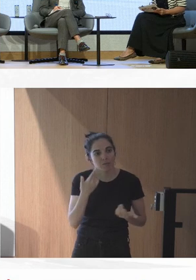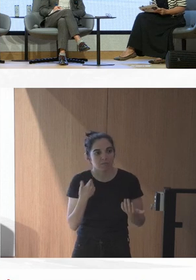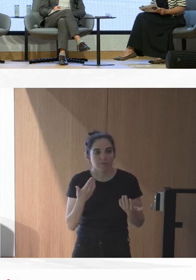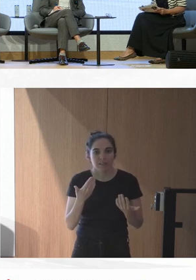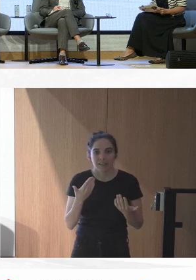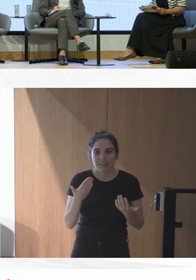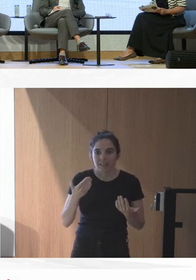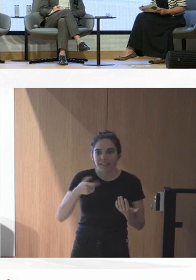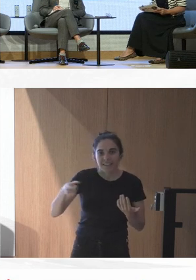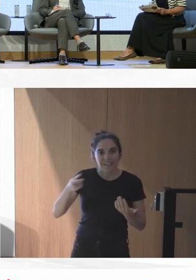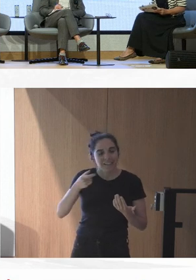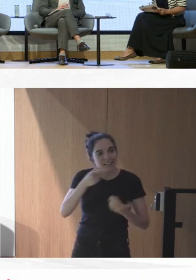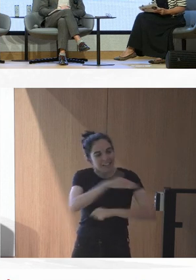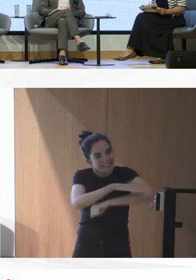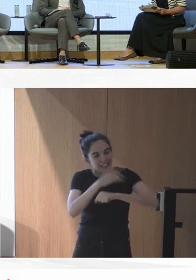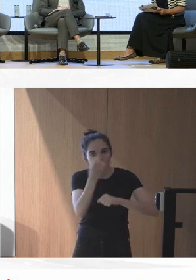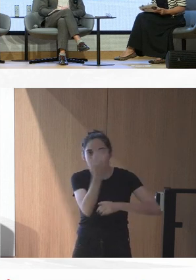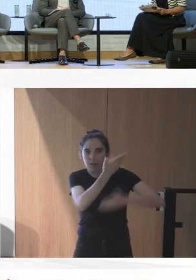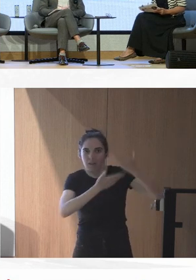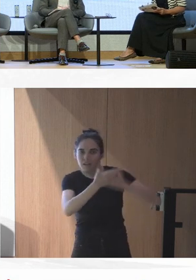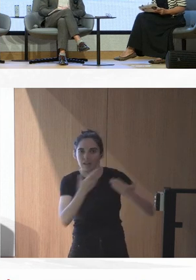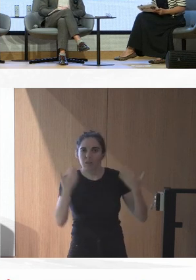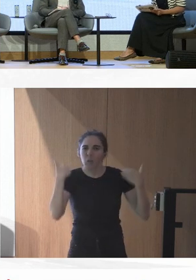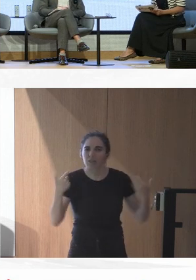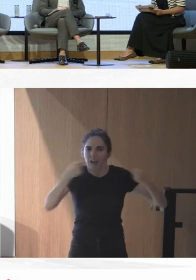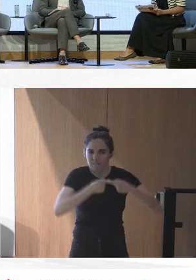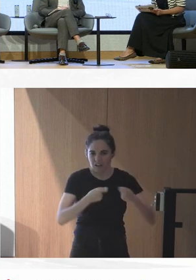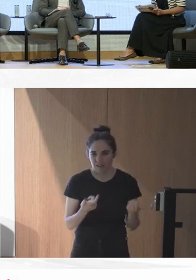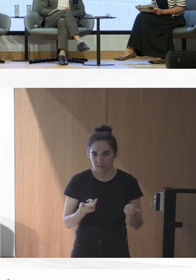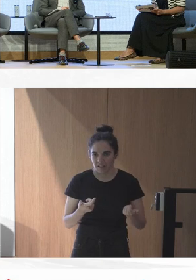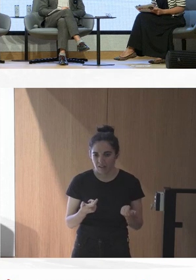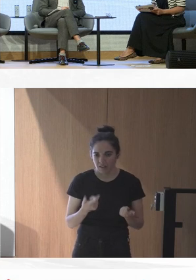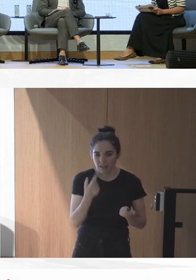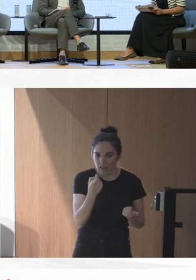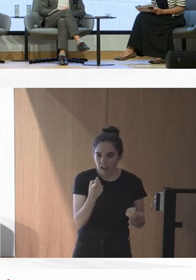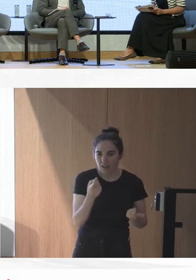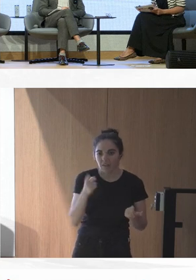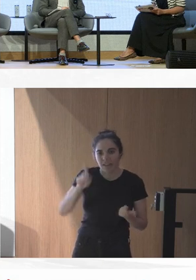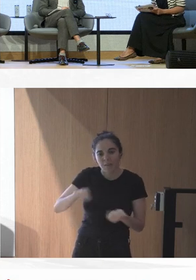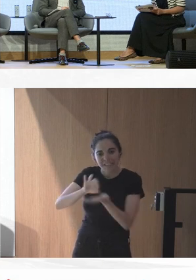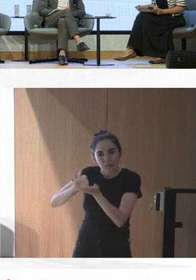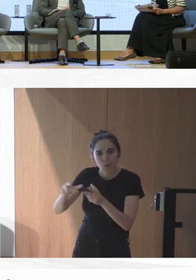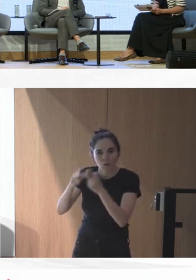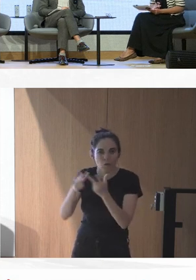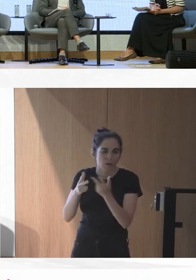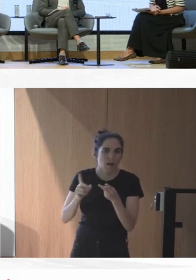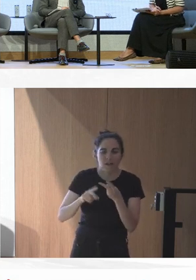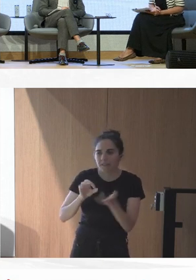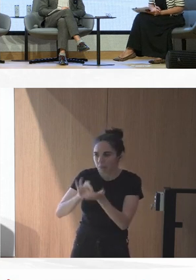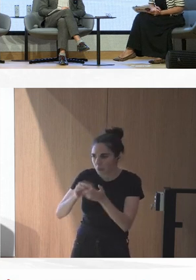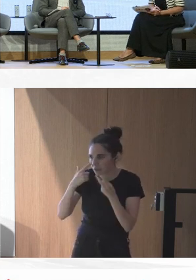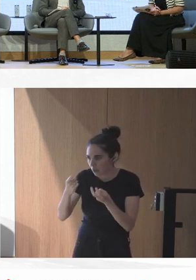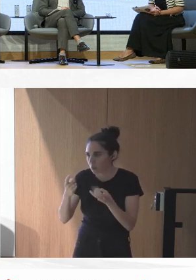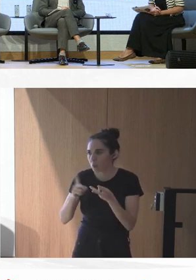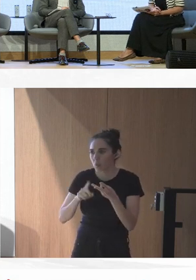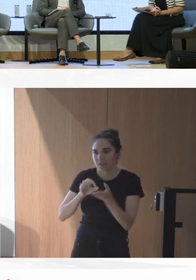Estado, es decir, la reforma requiere que intervengan, ¿no? Instituciones vinculadas con el acceso a servicios sociales, a servicios de salud, a